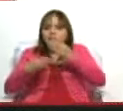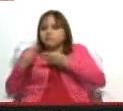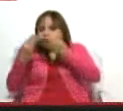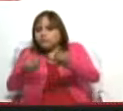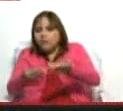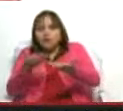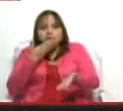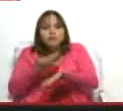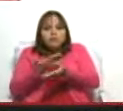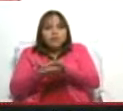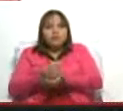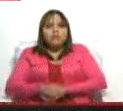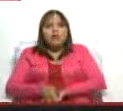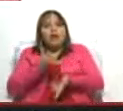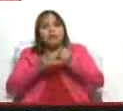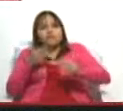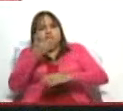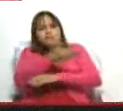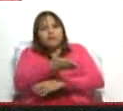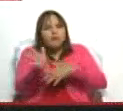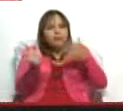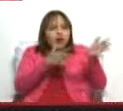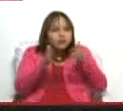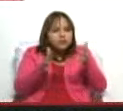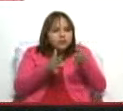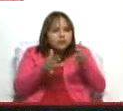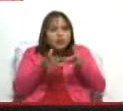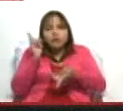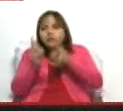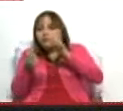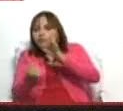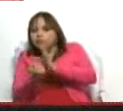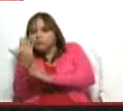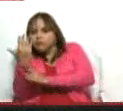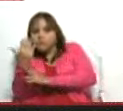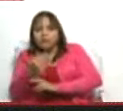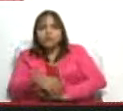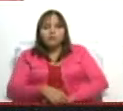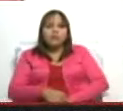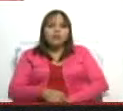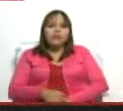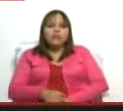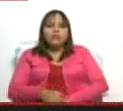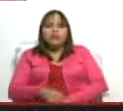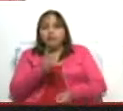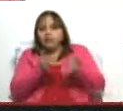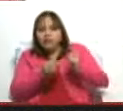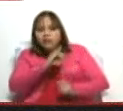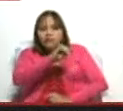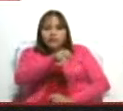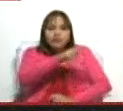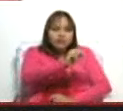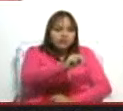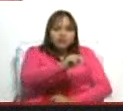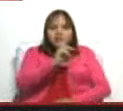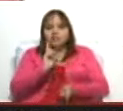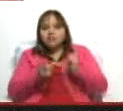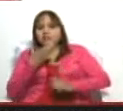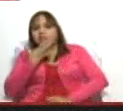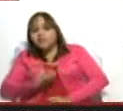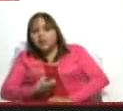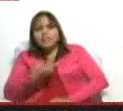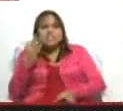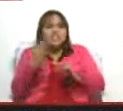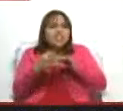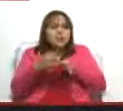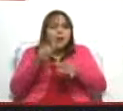Algunos que van en marzo, unas en mayo, otras en junio, otras en diciembre, unas en septiembre,